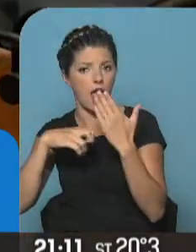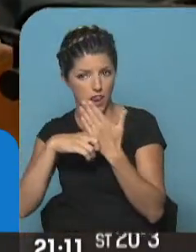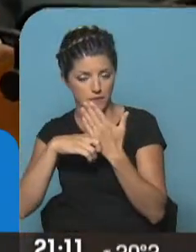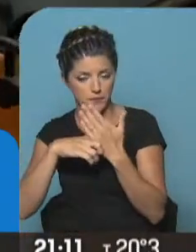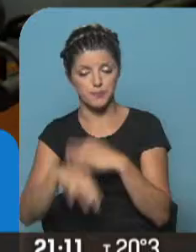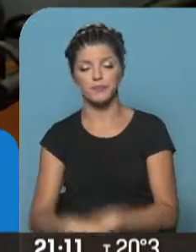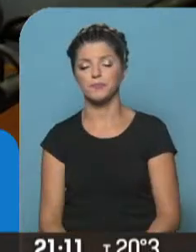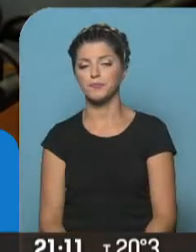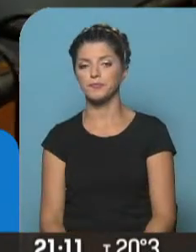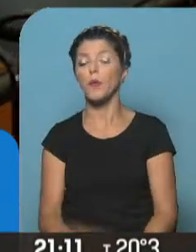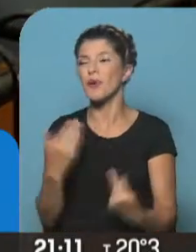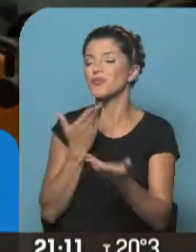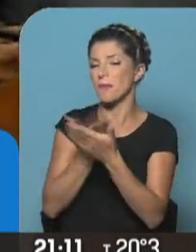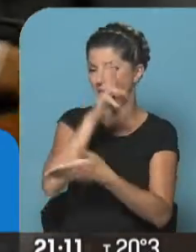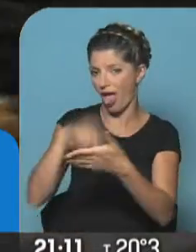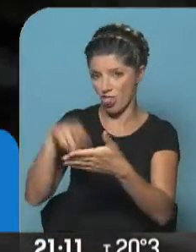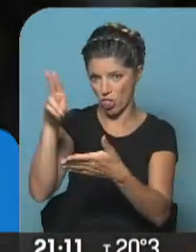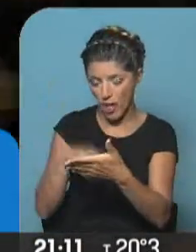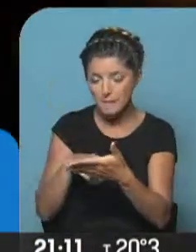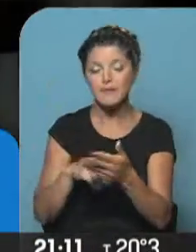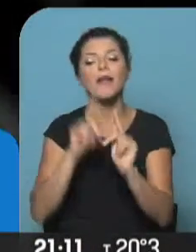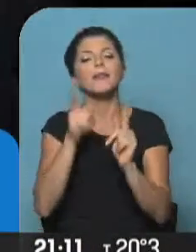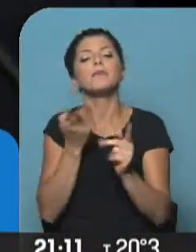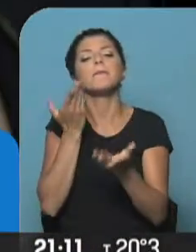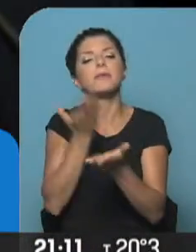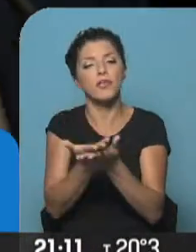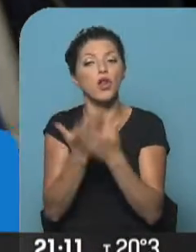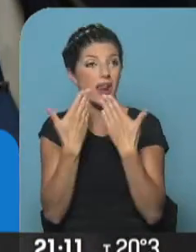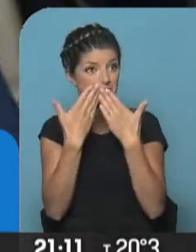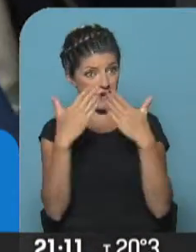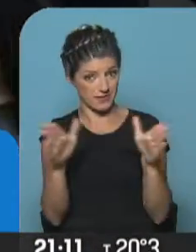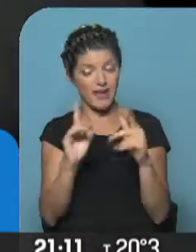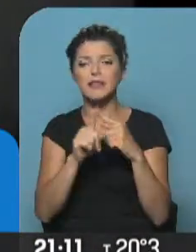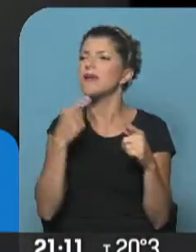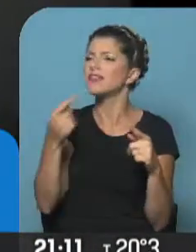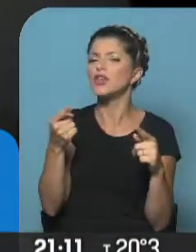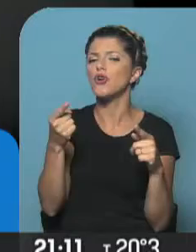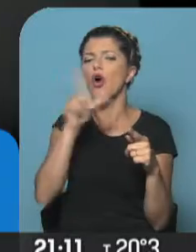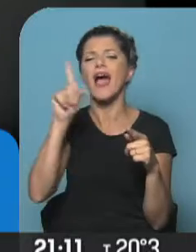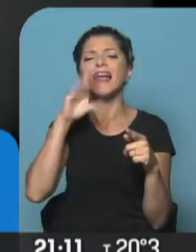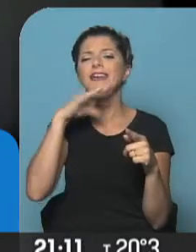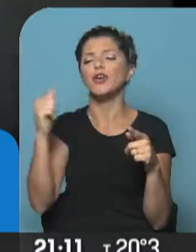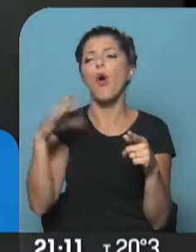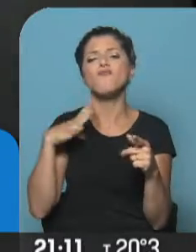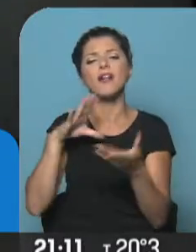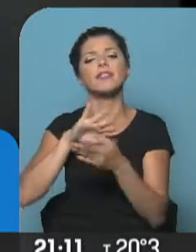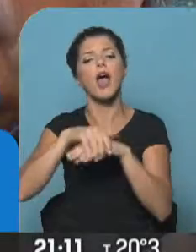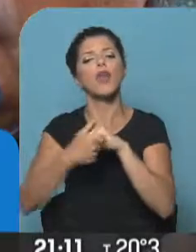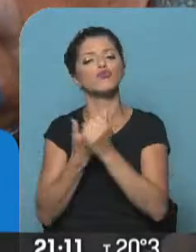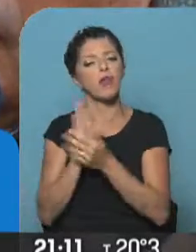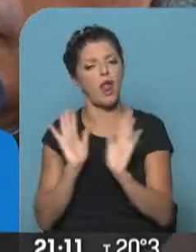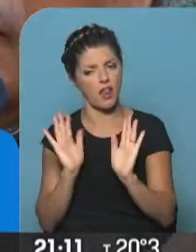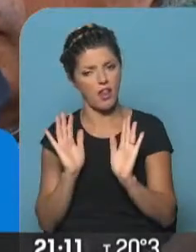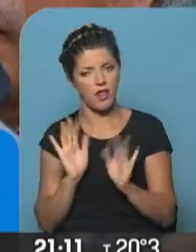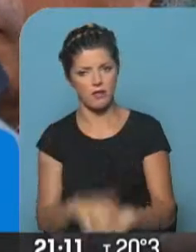además pidió la excarcelación de vudú y recurso el juez lijo por no ser neutral presenté el